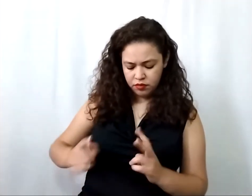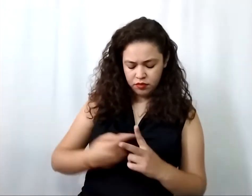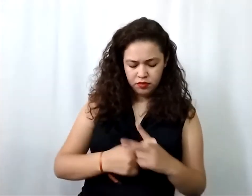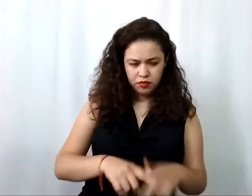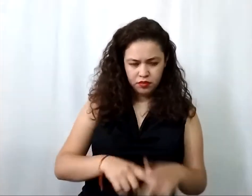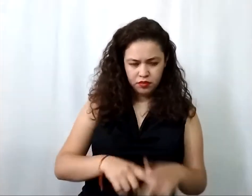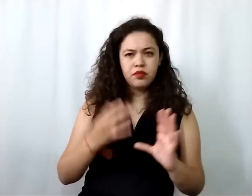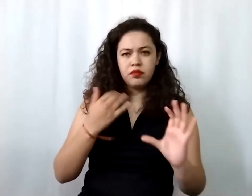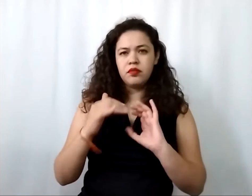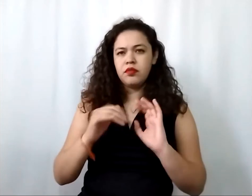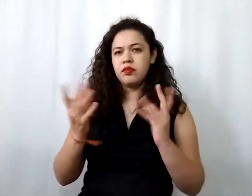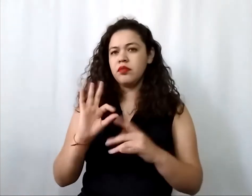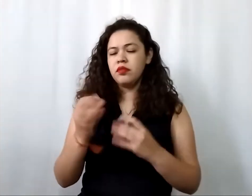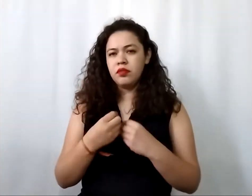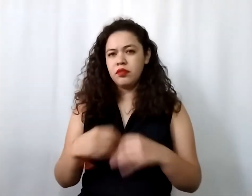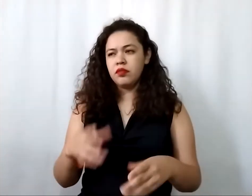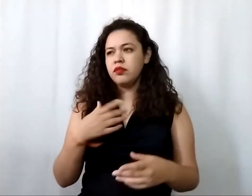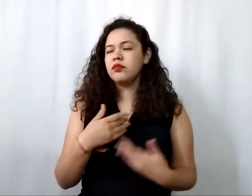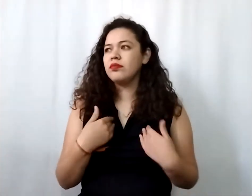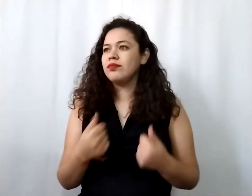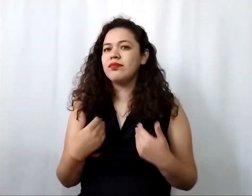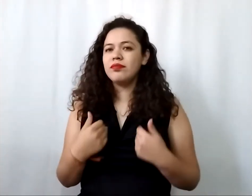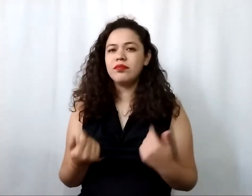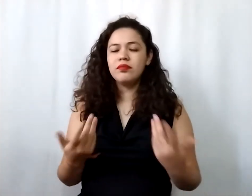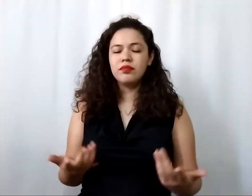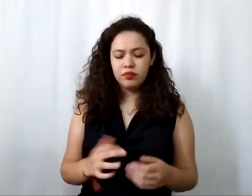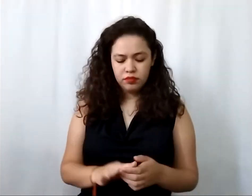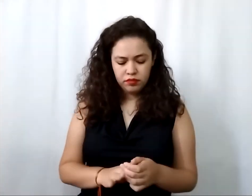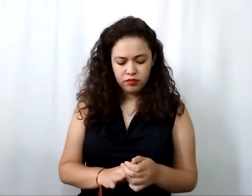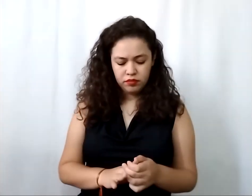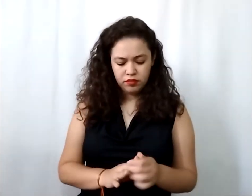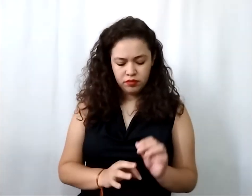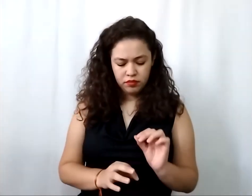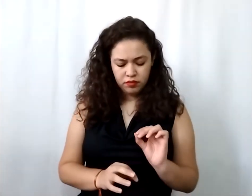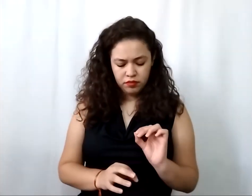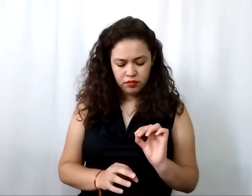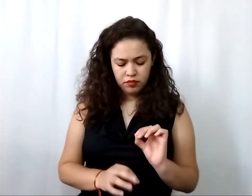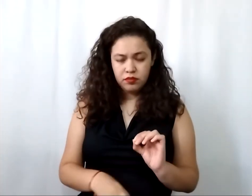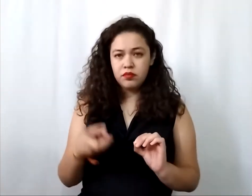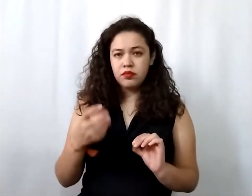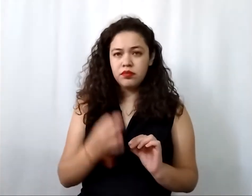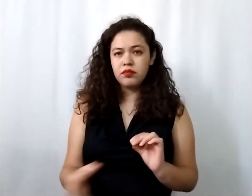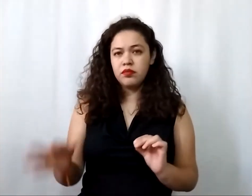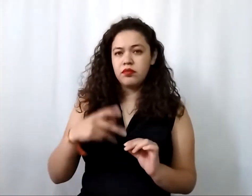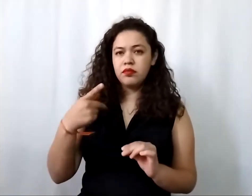no, luego se nos pierden también, como bien lo dice usted, Ofelia, se nos pierden. Entonces es importantísimo que tengan el